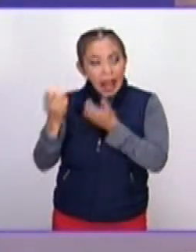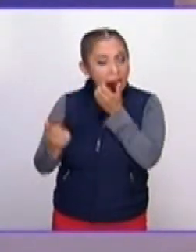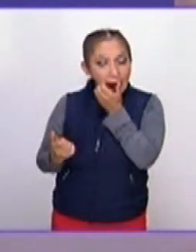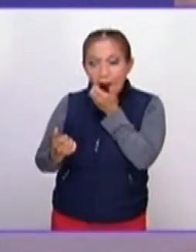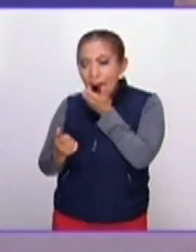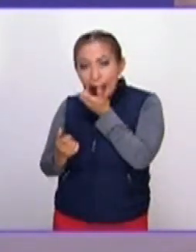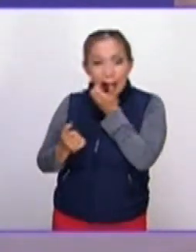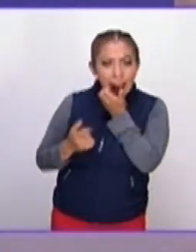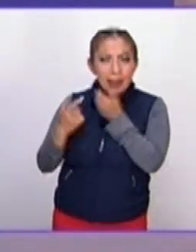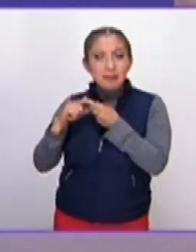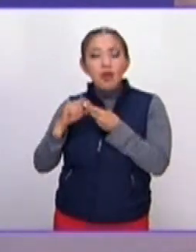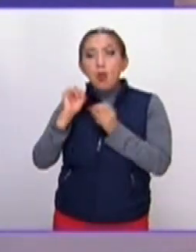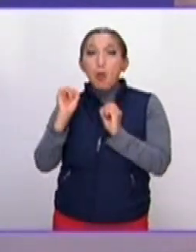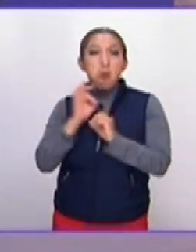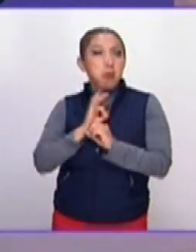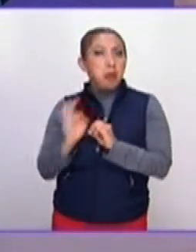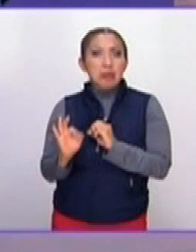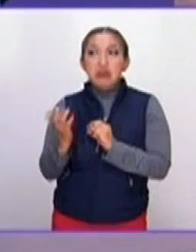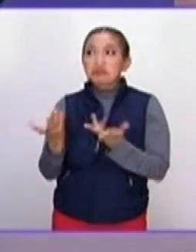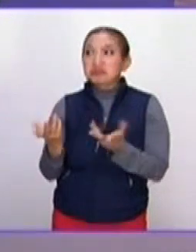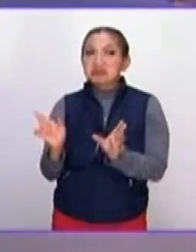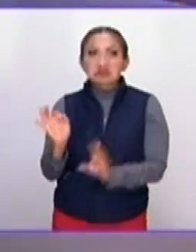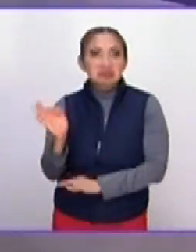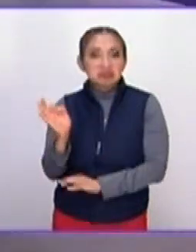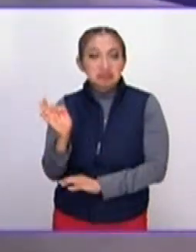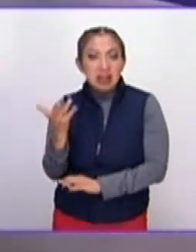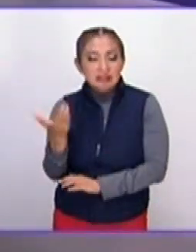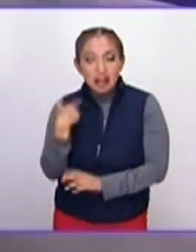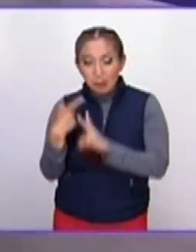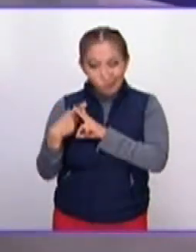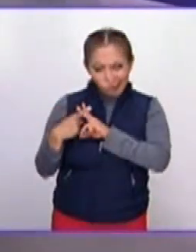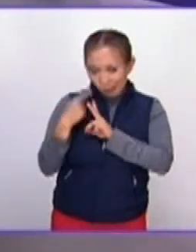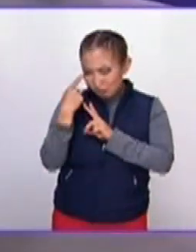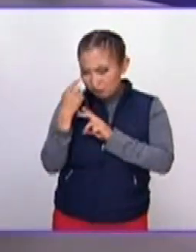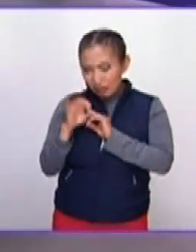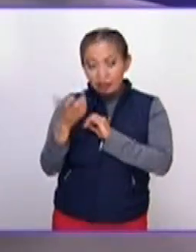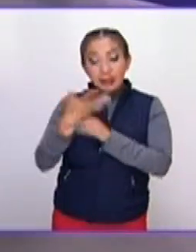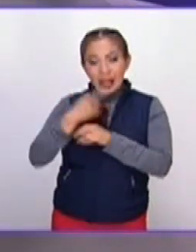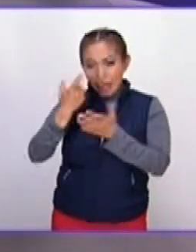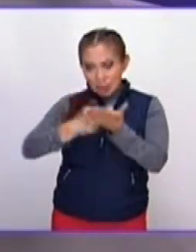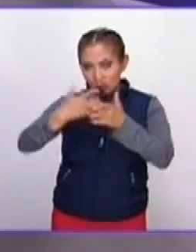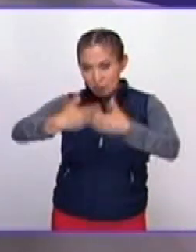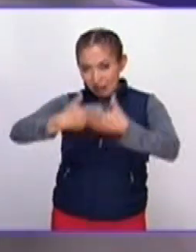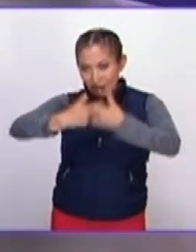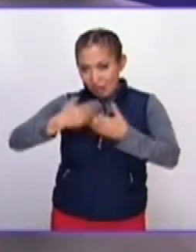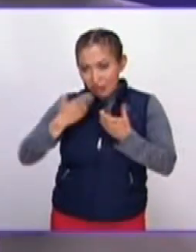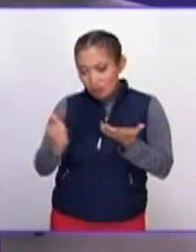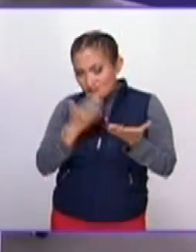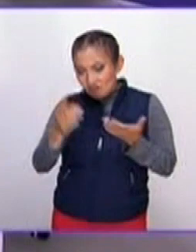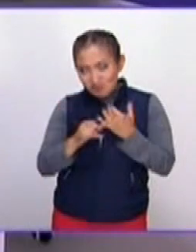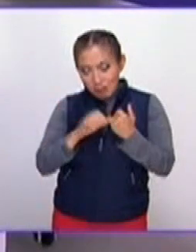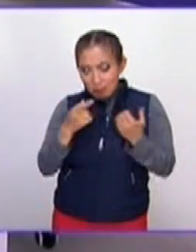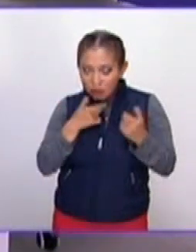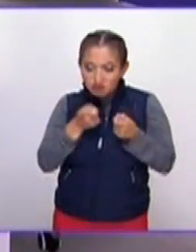vamos grabando y podemos hasta hacer mediciones, tienen ciertos sistemas estos aparatos que yo